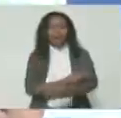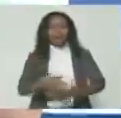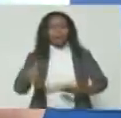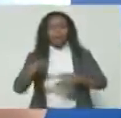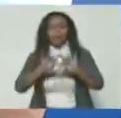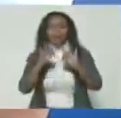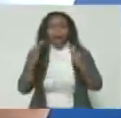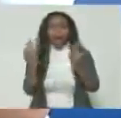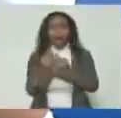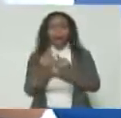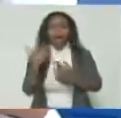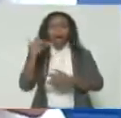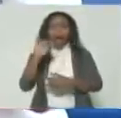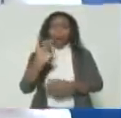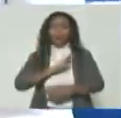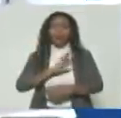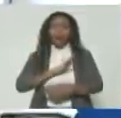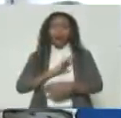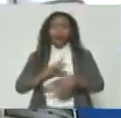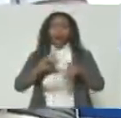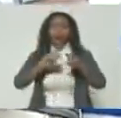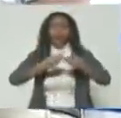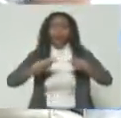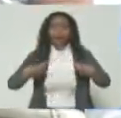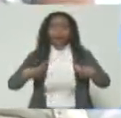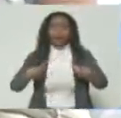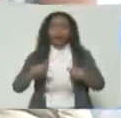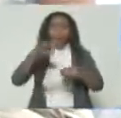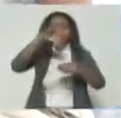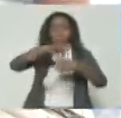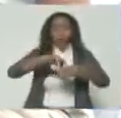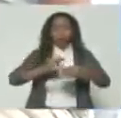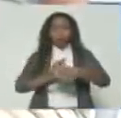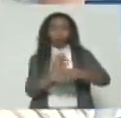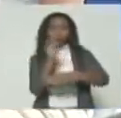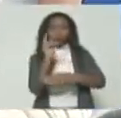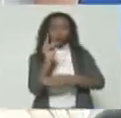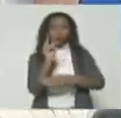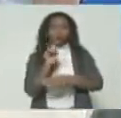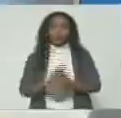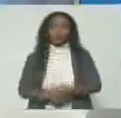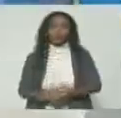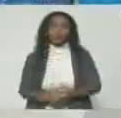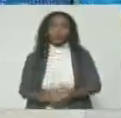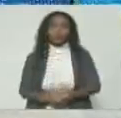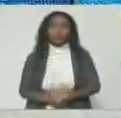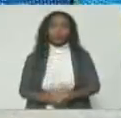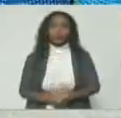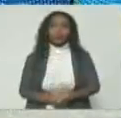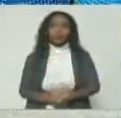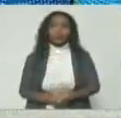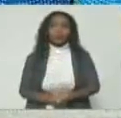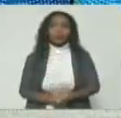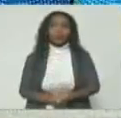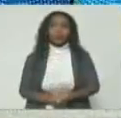ahora tienen donde tener un huerto, un sembradío, un conuco.